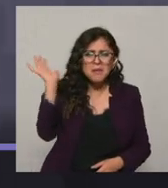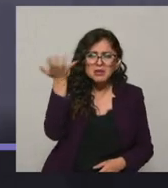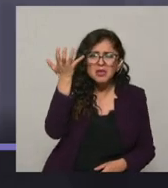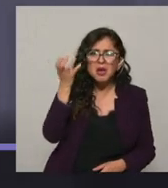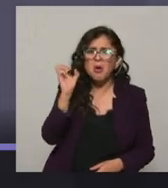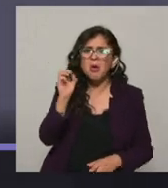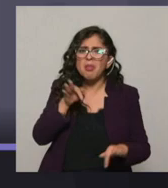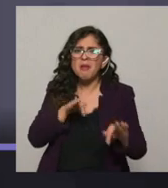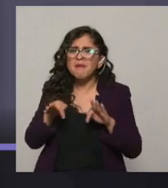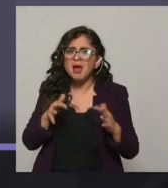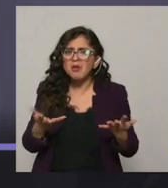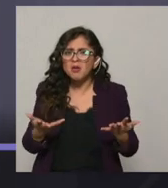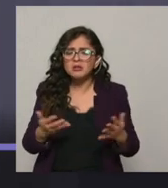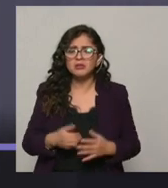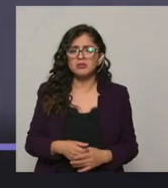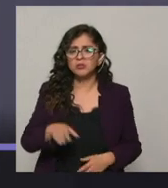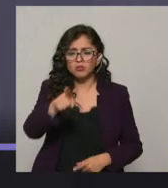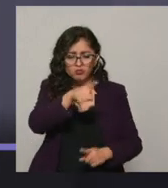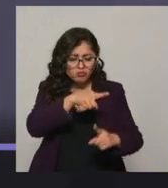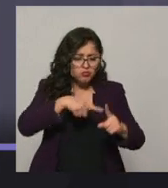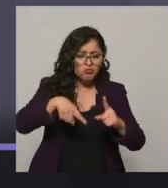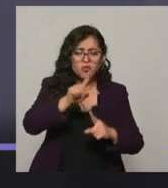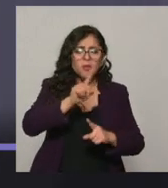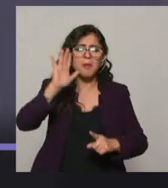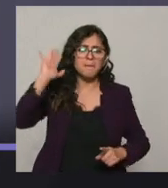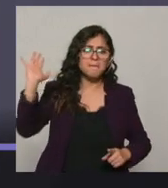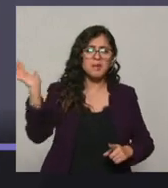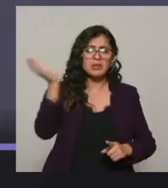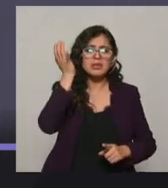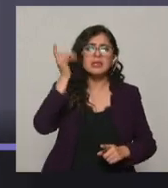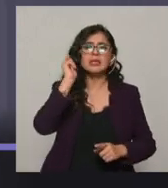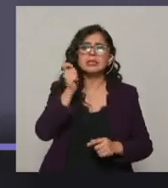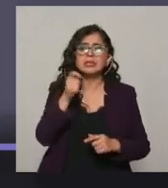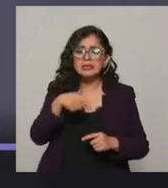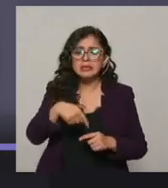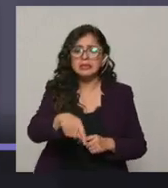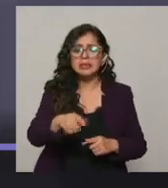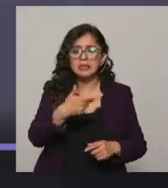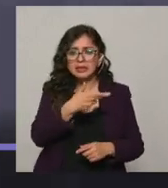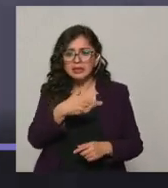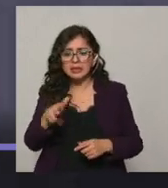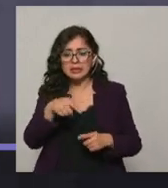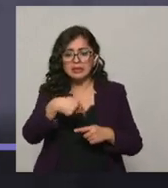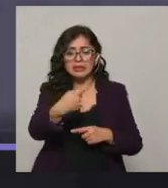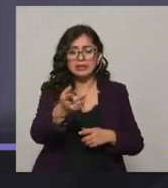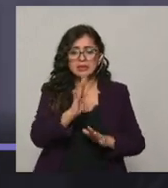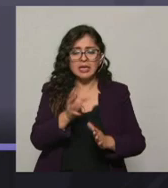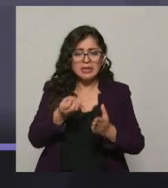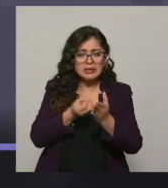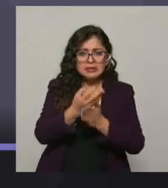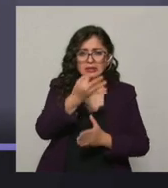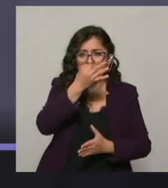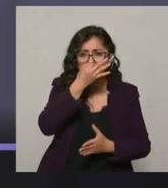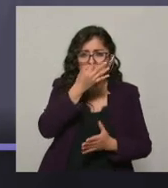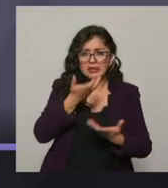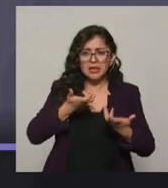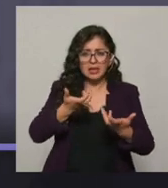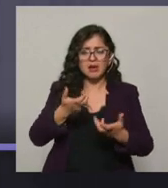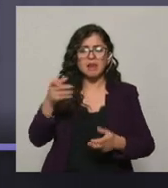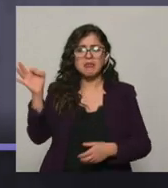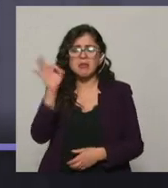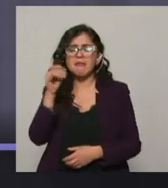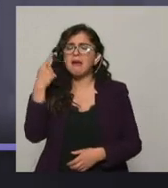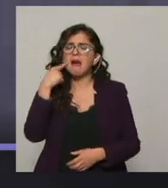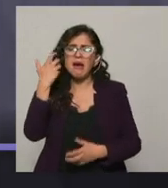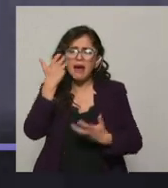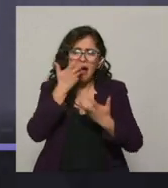Eran meseros de un restaurante, ¿sí?, enfrente de casi la salida a la vía pública. Bueno, yo creo que sí, dijeron, ahí va el ratero,